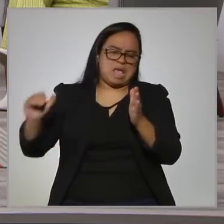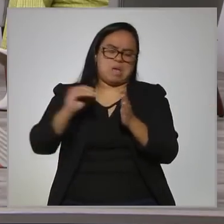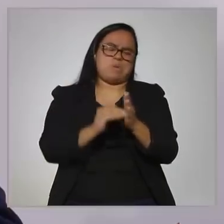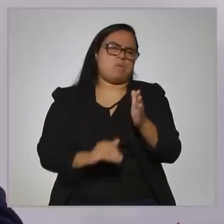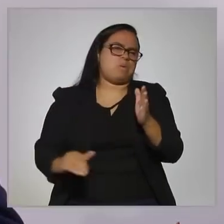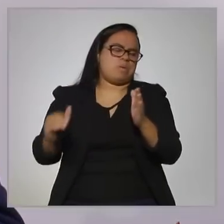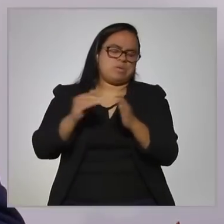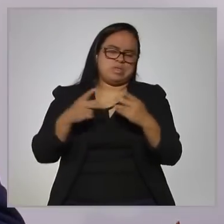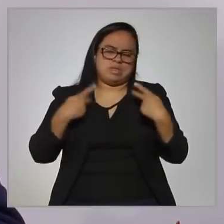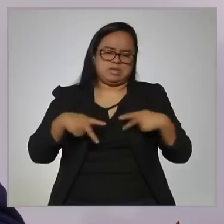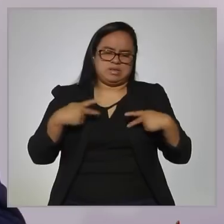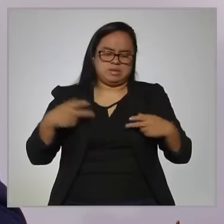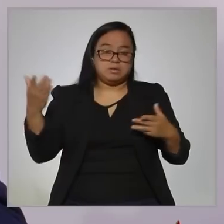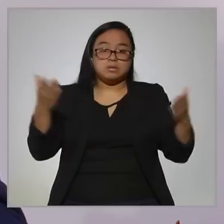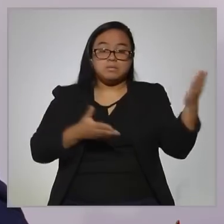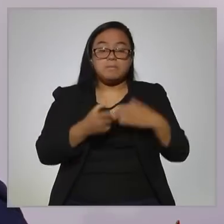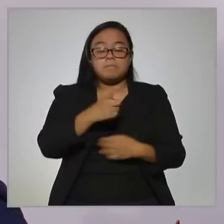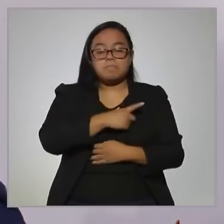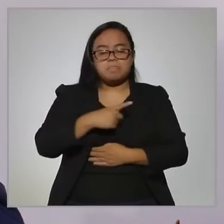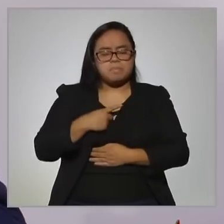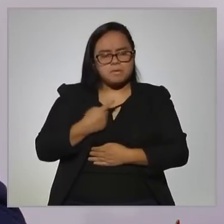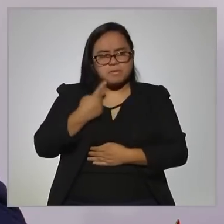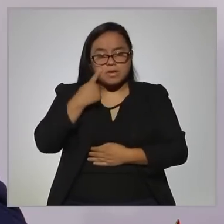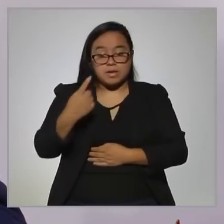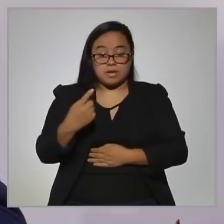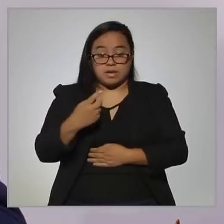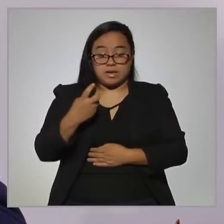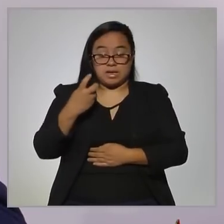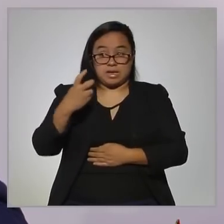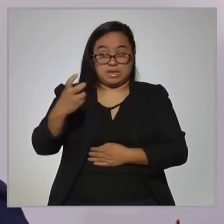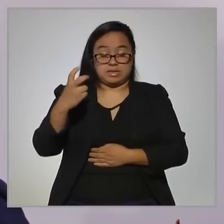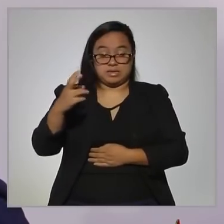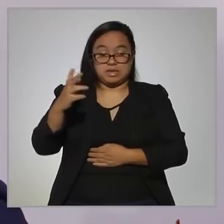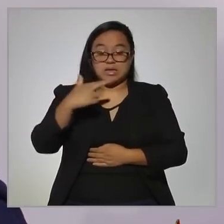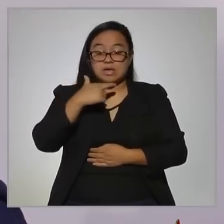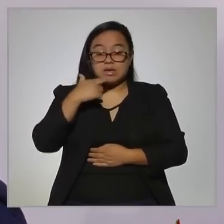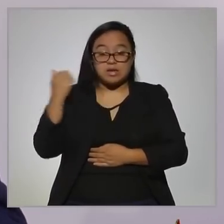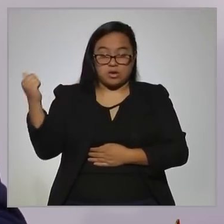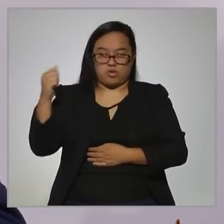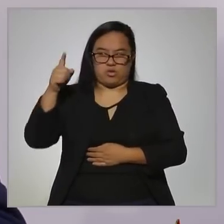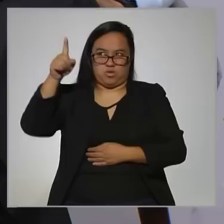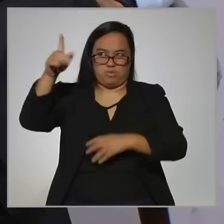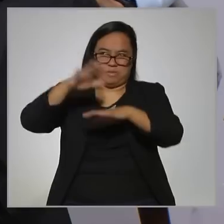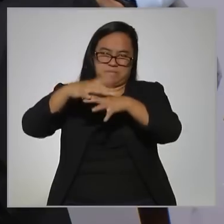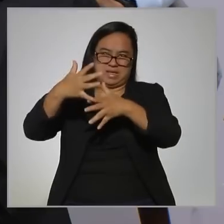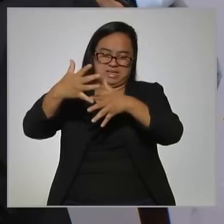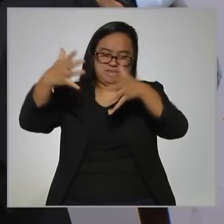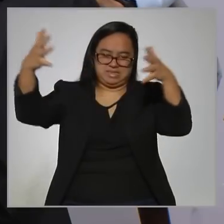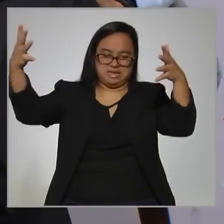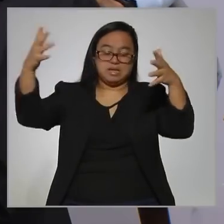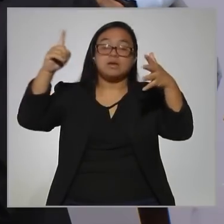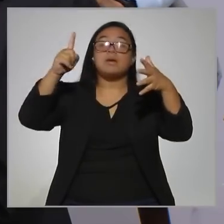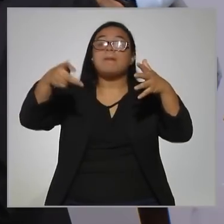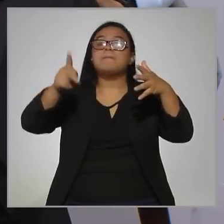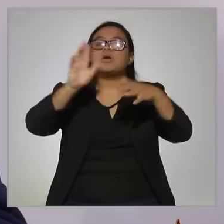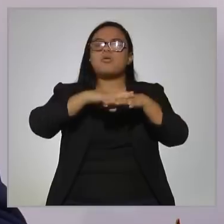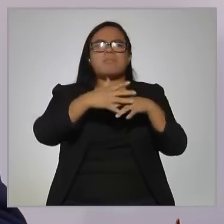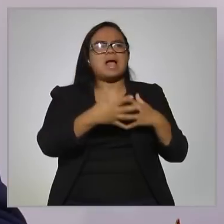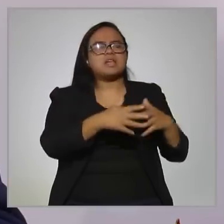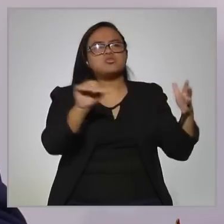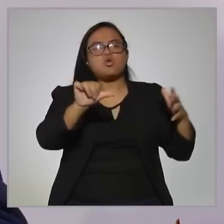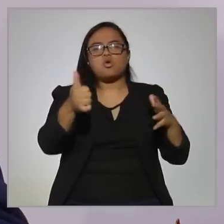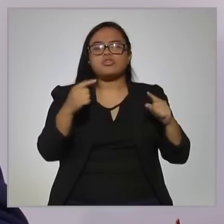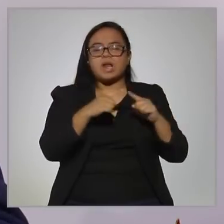que ver que después del Vaticano, el santuario más visitado del mundo es